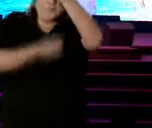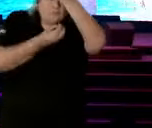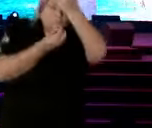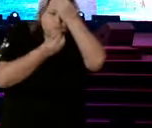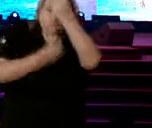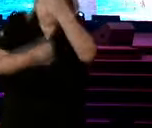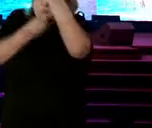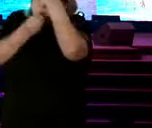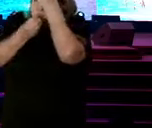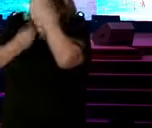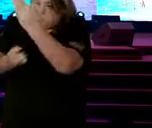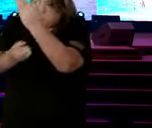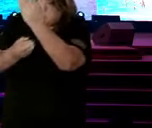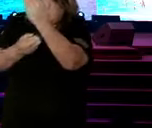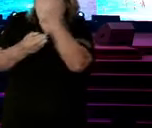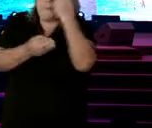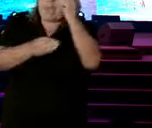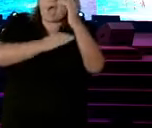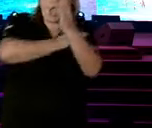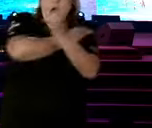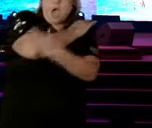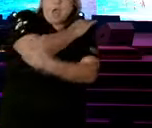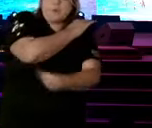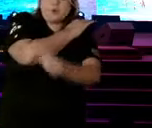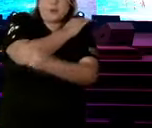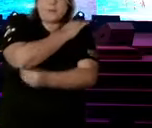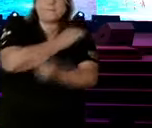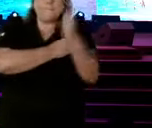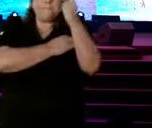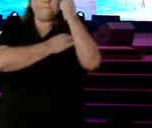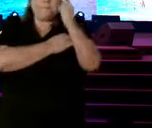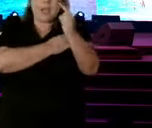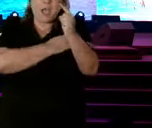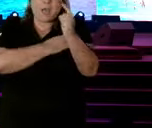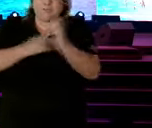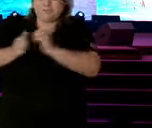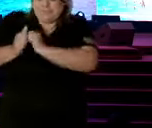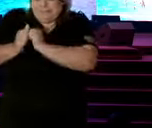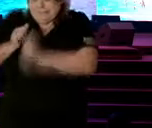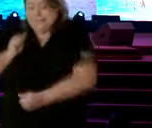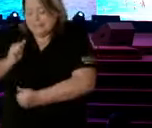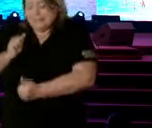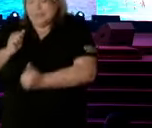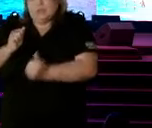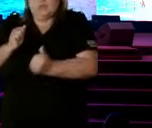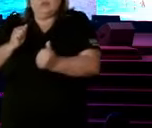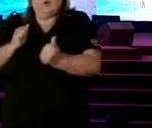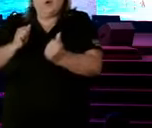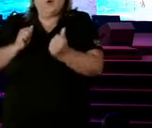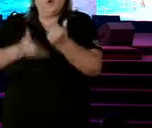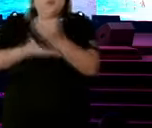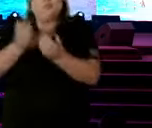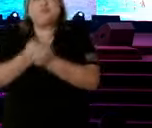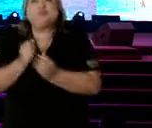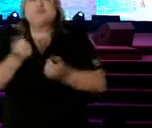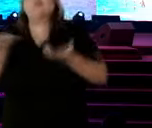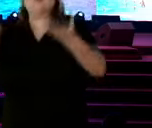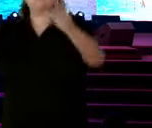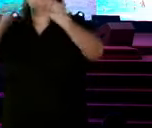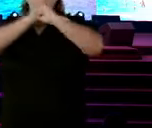Me ha enviado para consolar a los de corazón quebrantado, aleluya, y a proclamar que